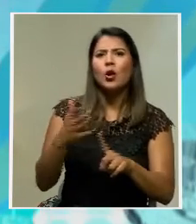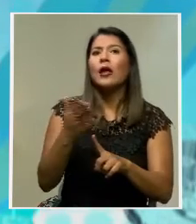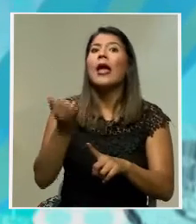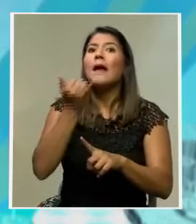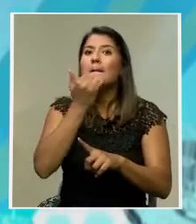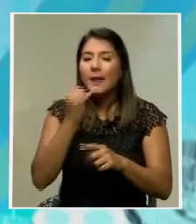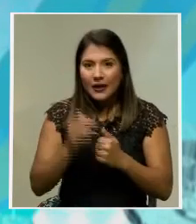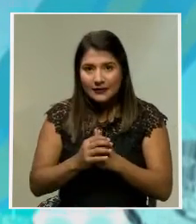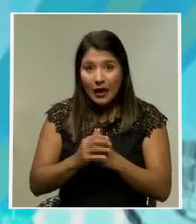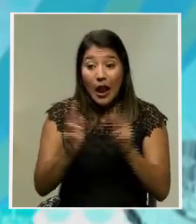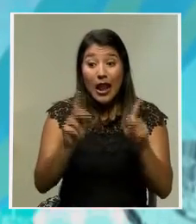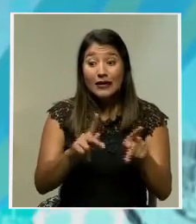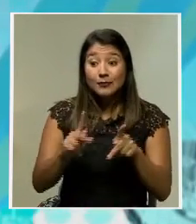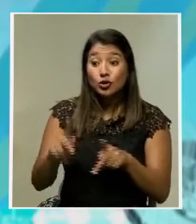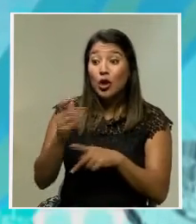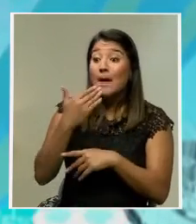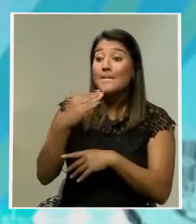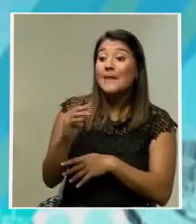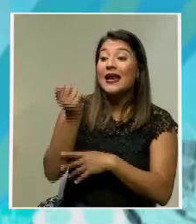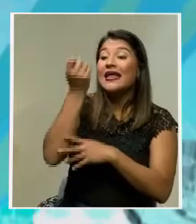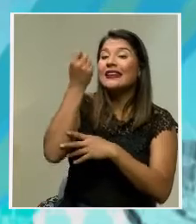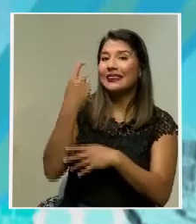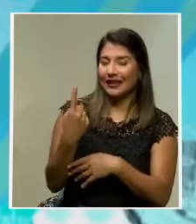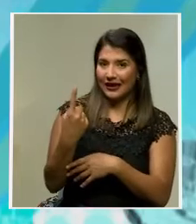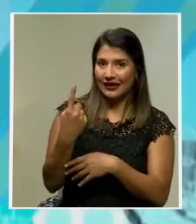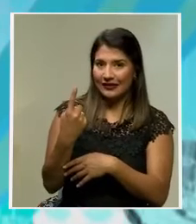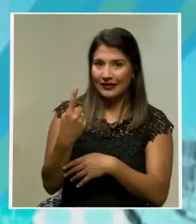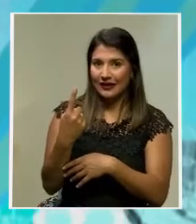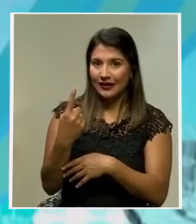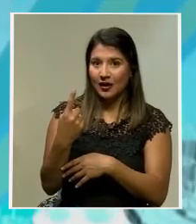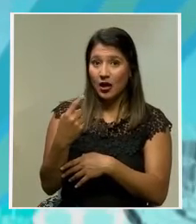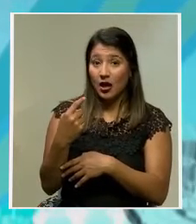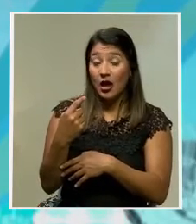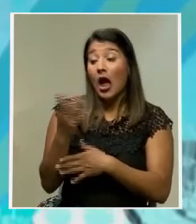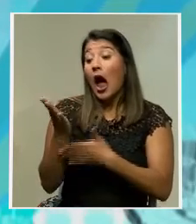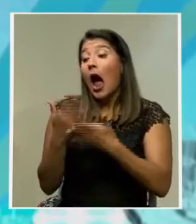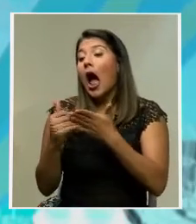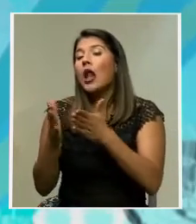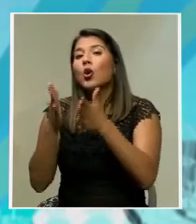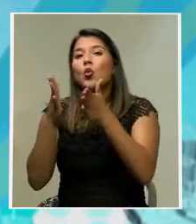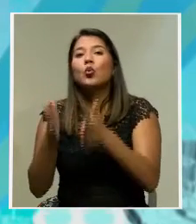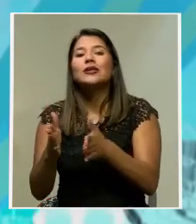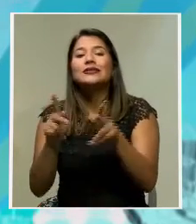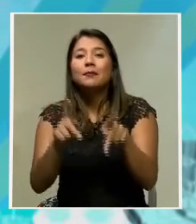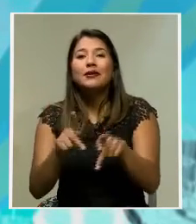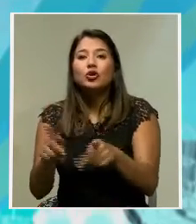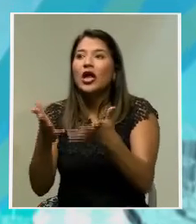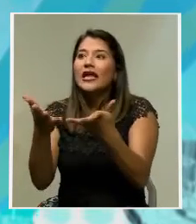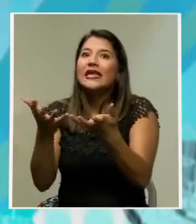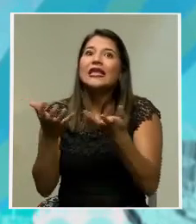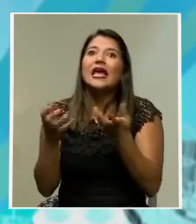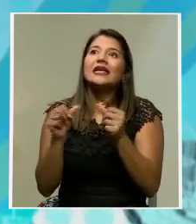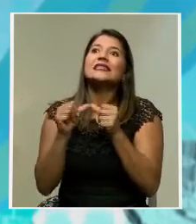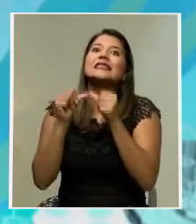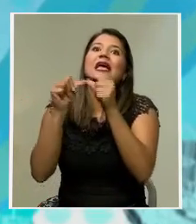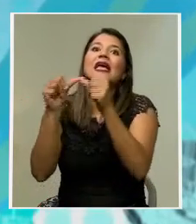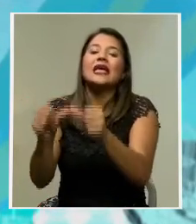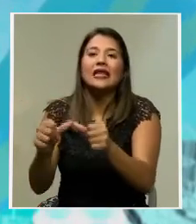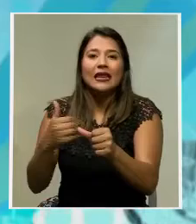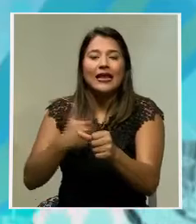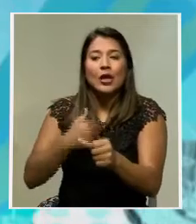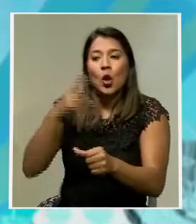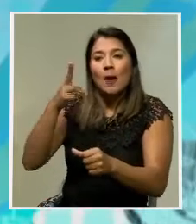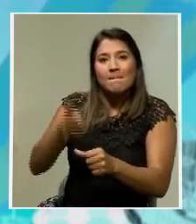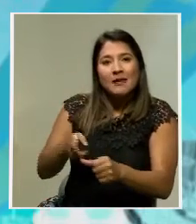se ha entendido o mal entendido en ciertos momentos que algunas personas quieren seguir aspirando al nivel de vida que